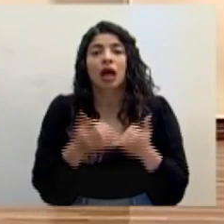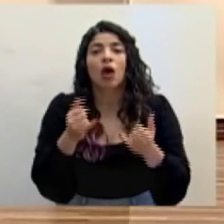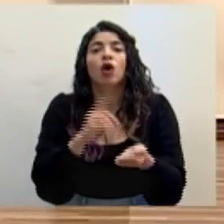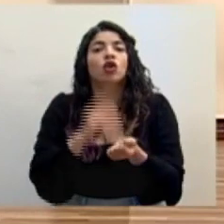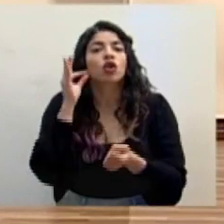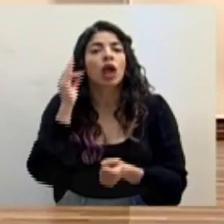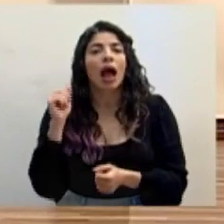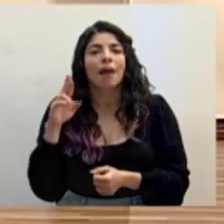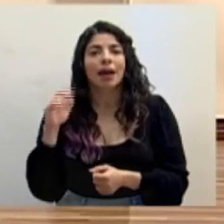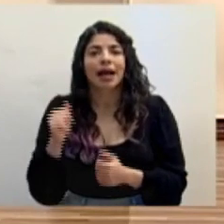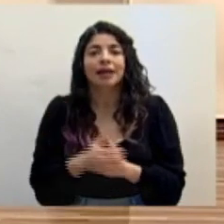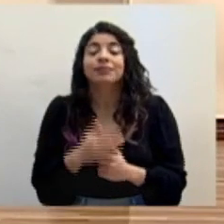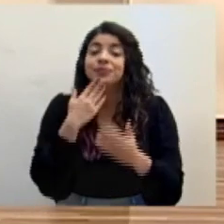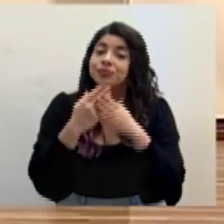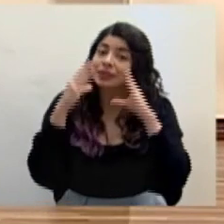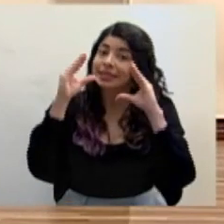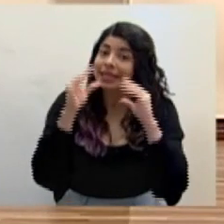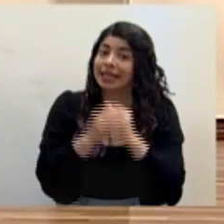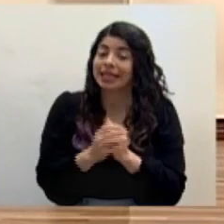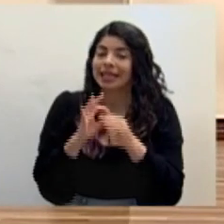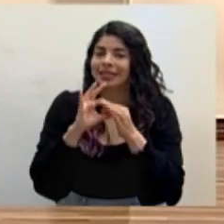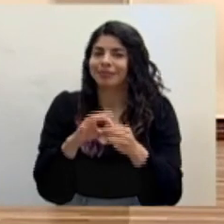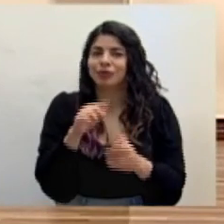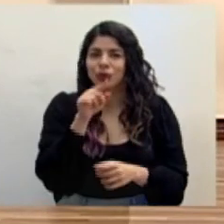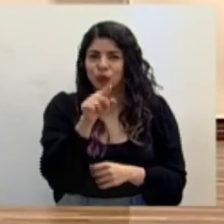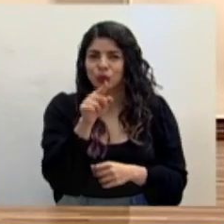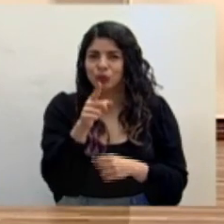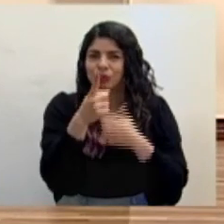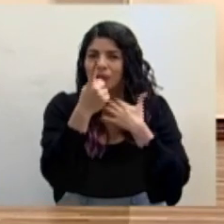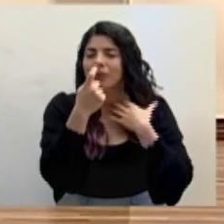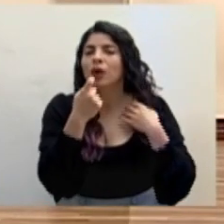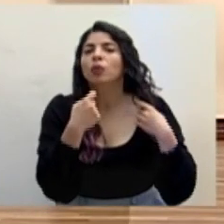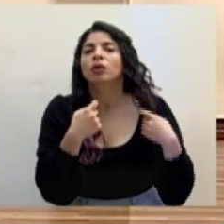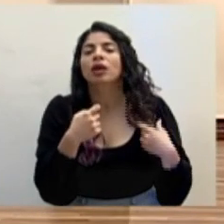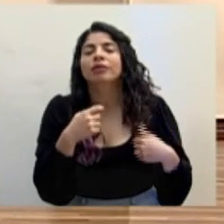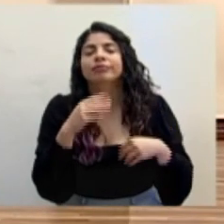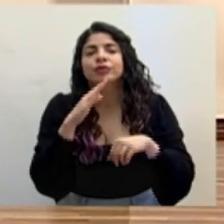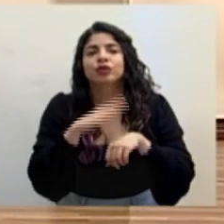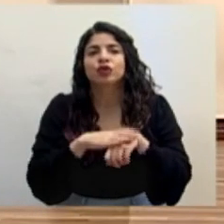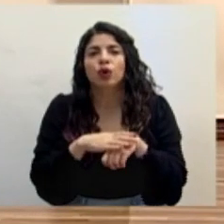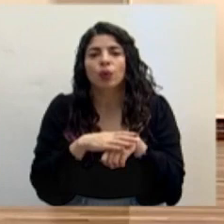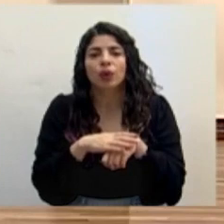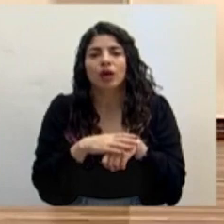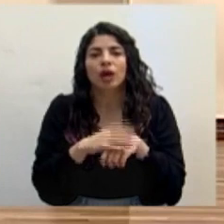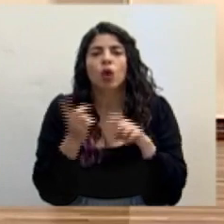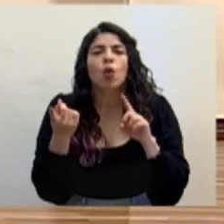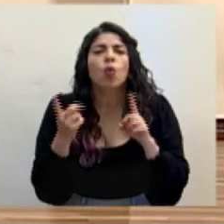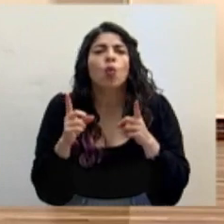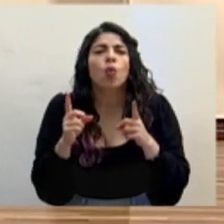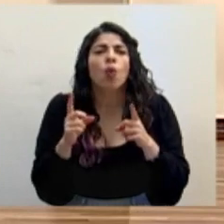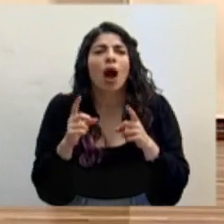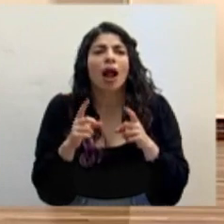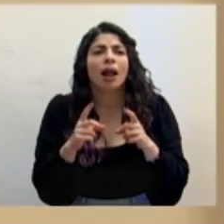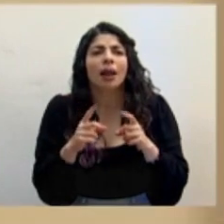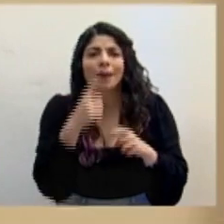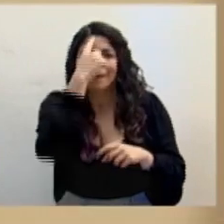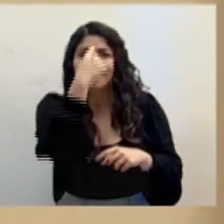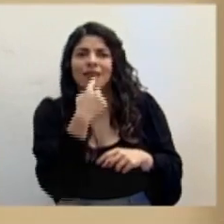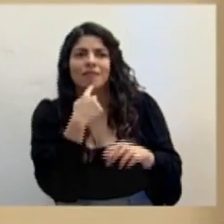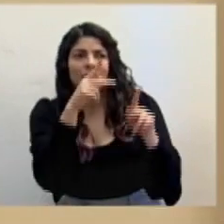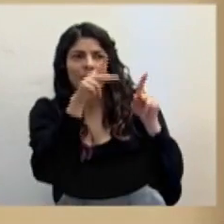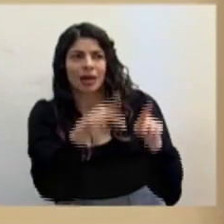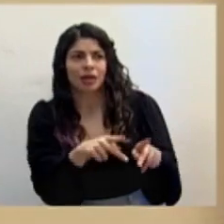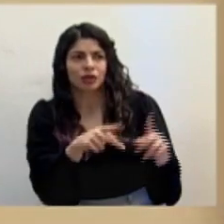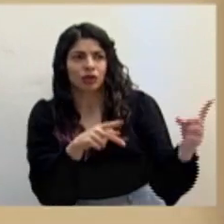Abarca. Buenas tardes. En relación a lo que consulta sobre el tipo de funcionario que está recibiendo en